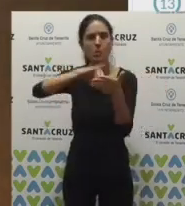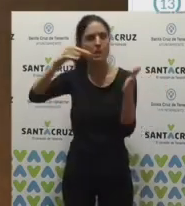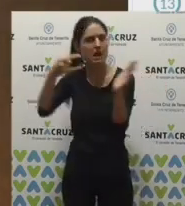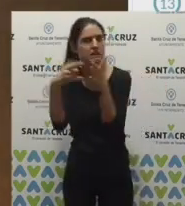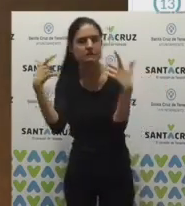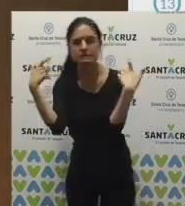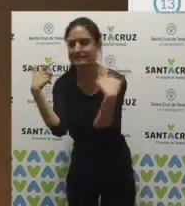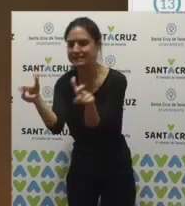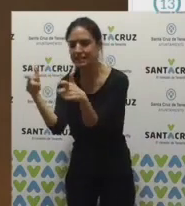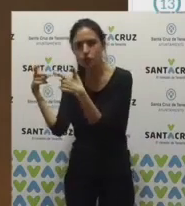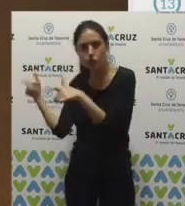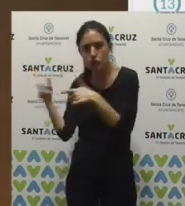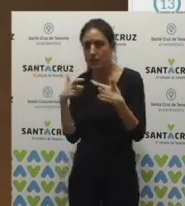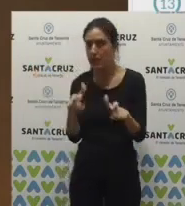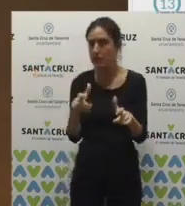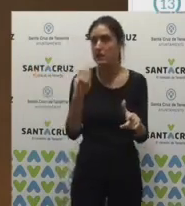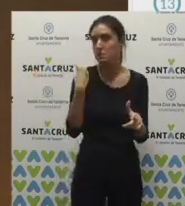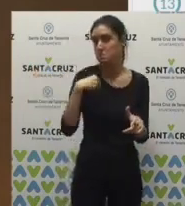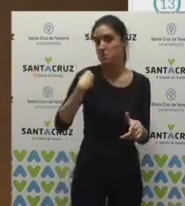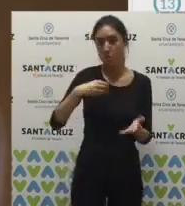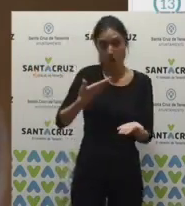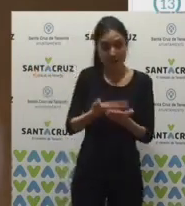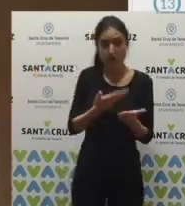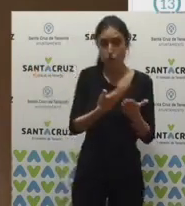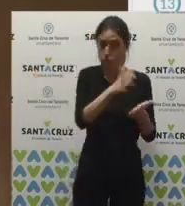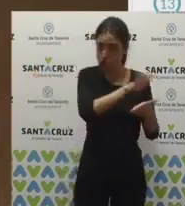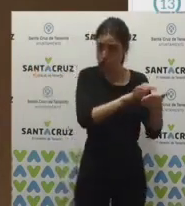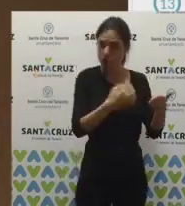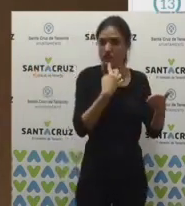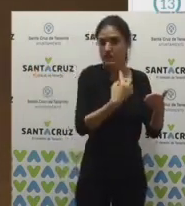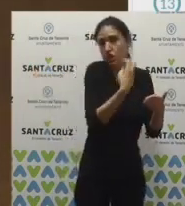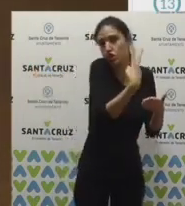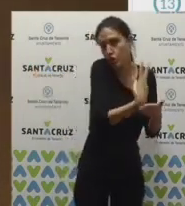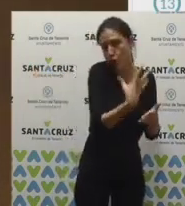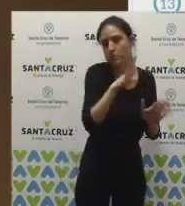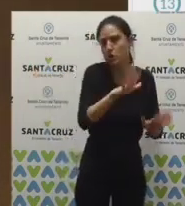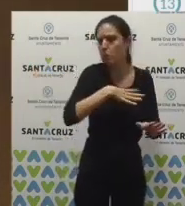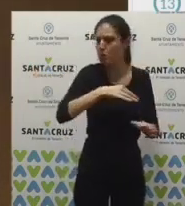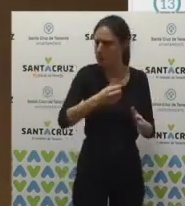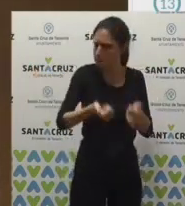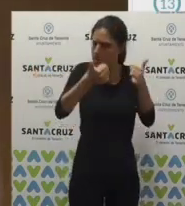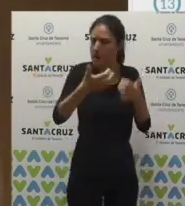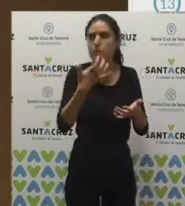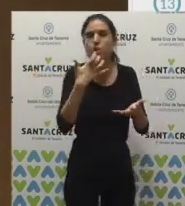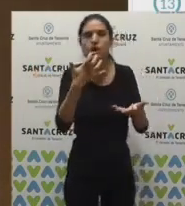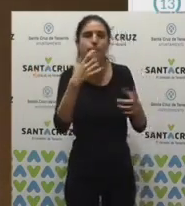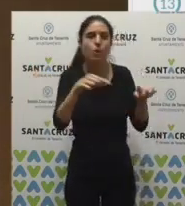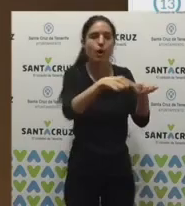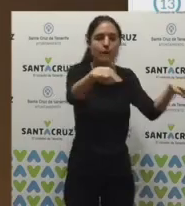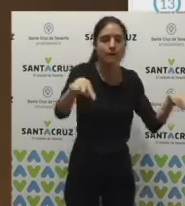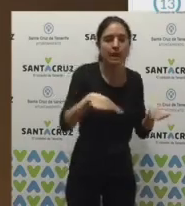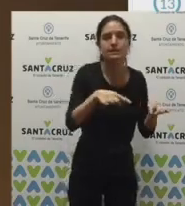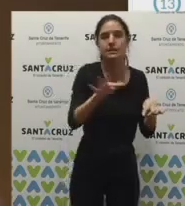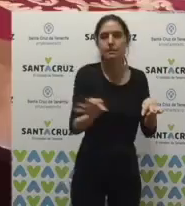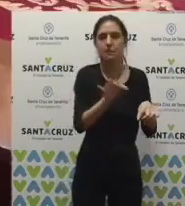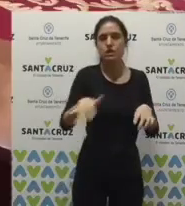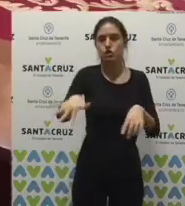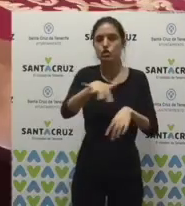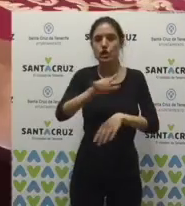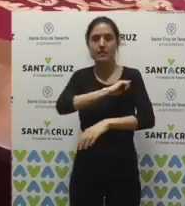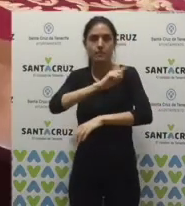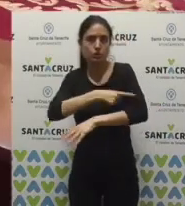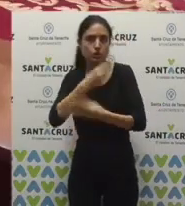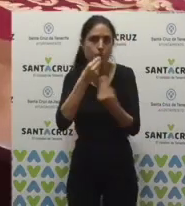anunciamos dos en la emoción podrían ser otros muchos puede ser un entorno de mejoras de plazas espacios deportivos otros en cerramientos